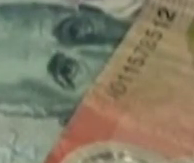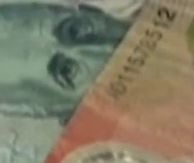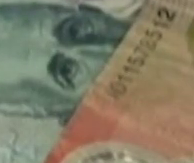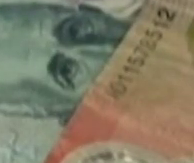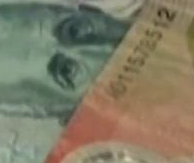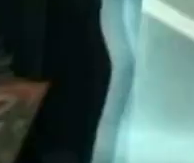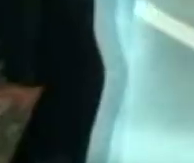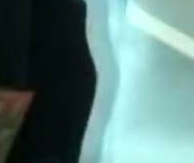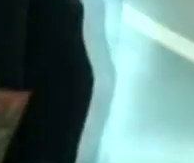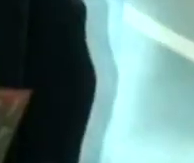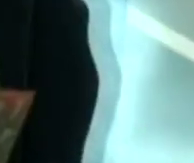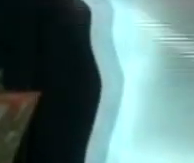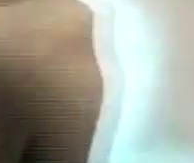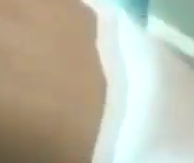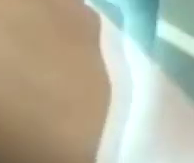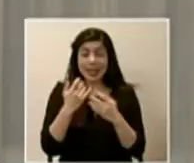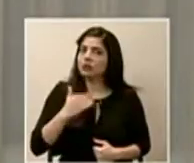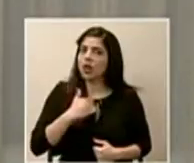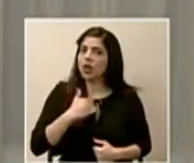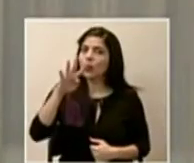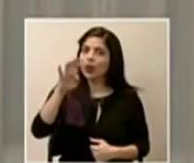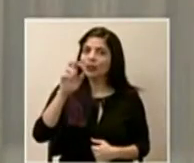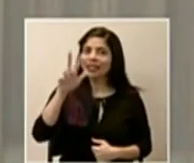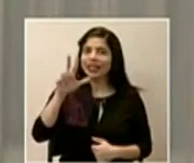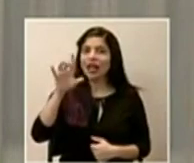este momento tenemos ya